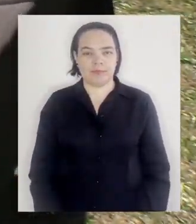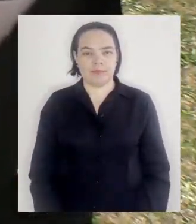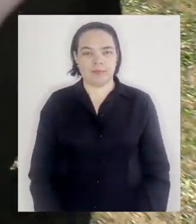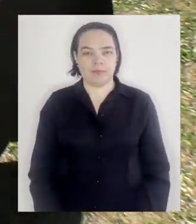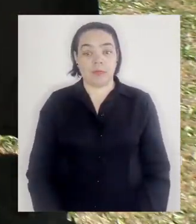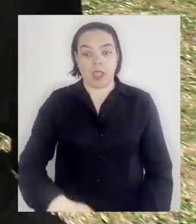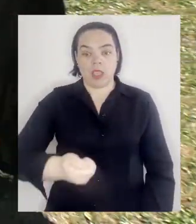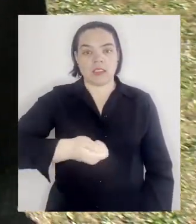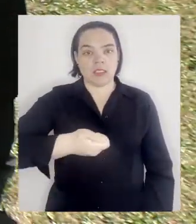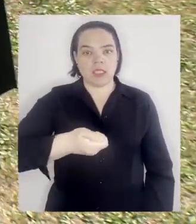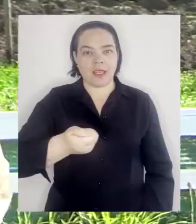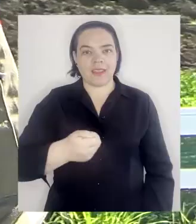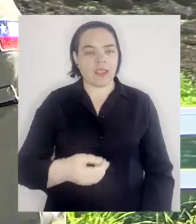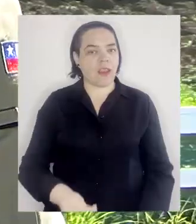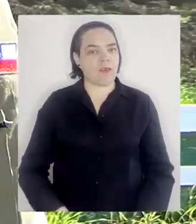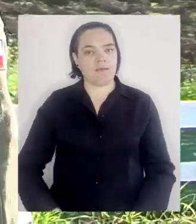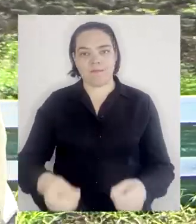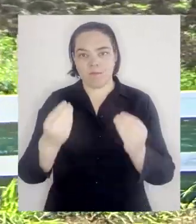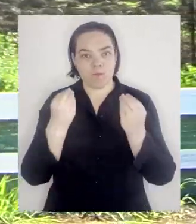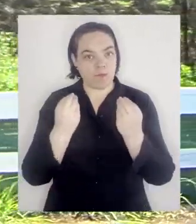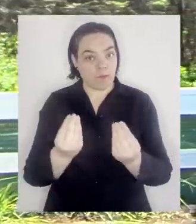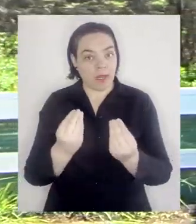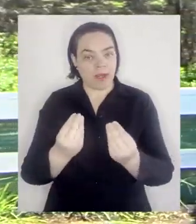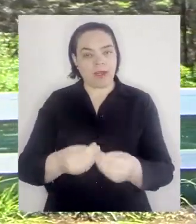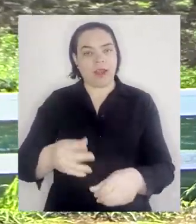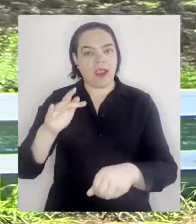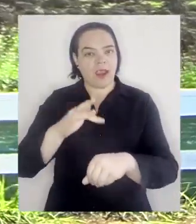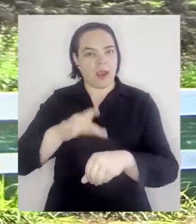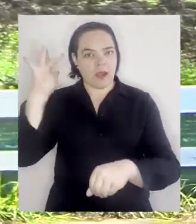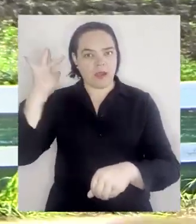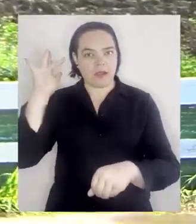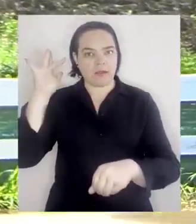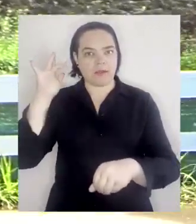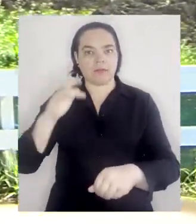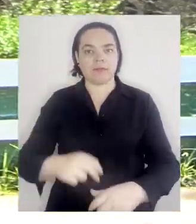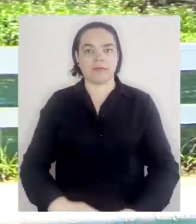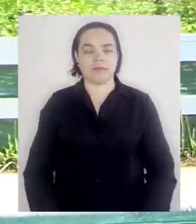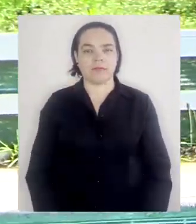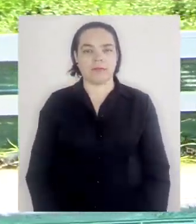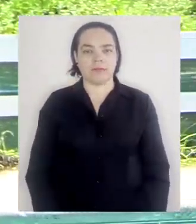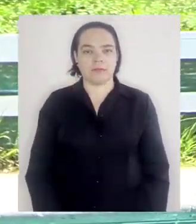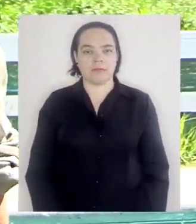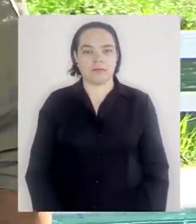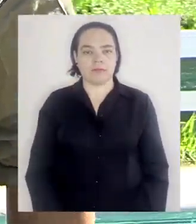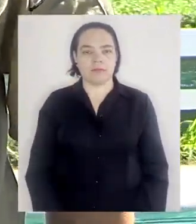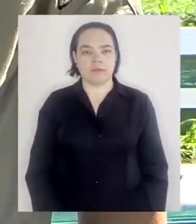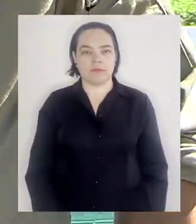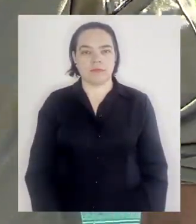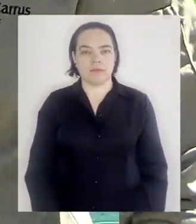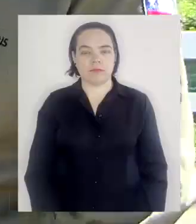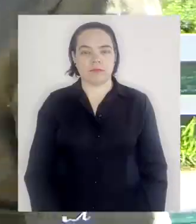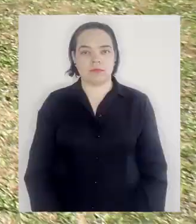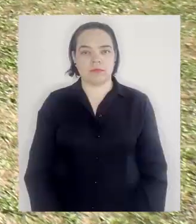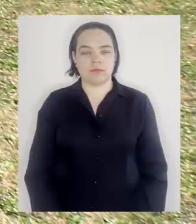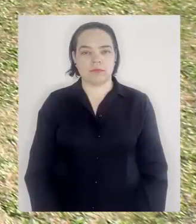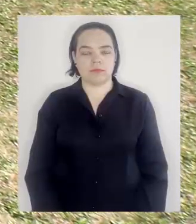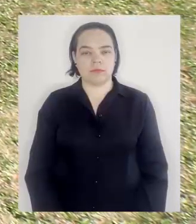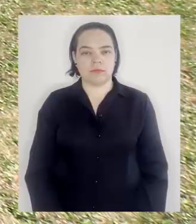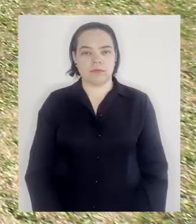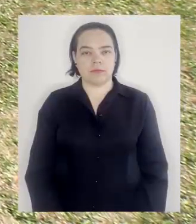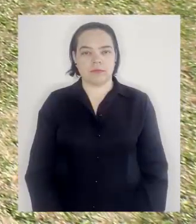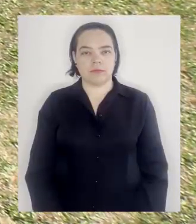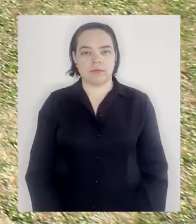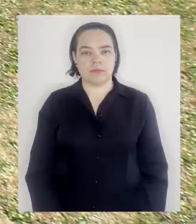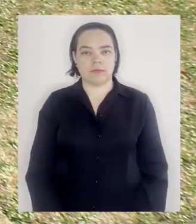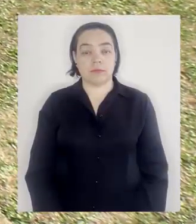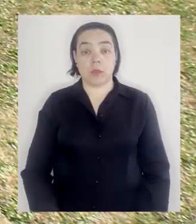Que la sartén debe estar bien caliente. Bien caliente. Okay. Yo voy a hacer la primera y después